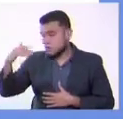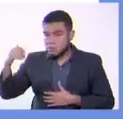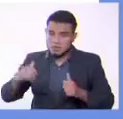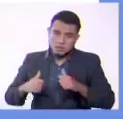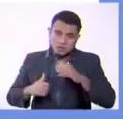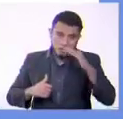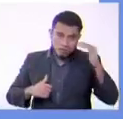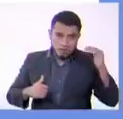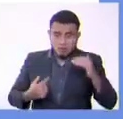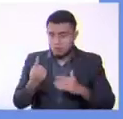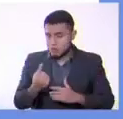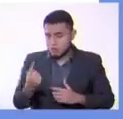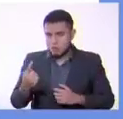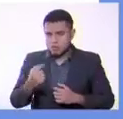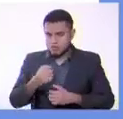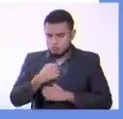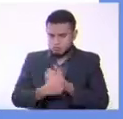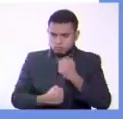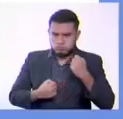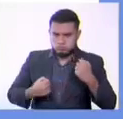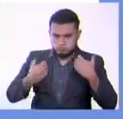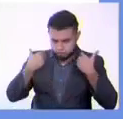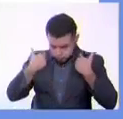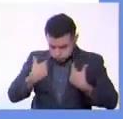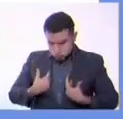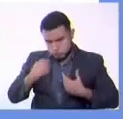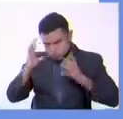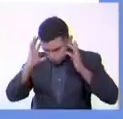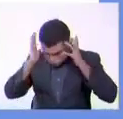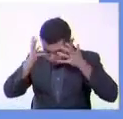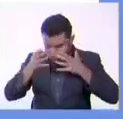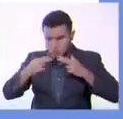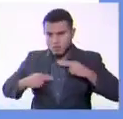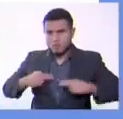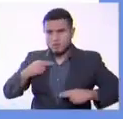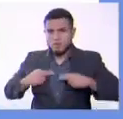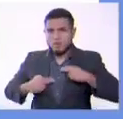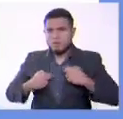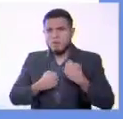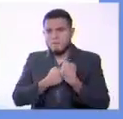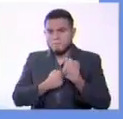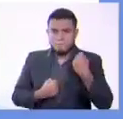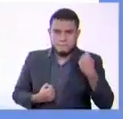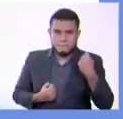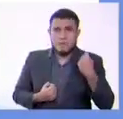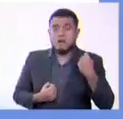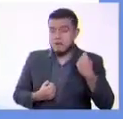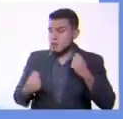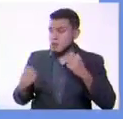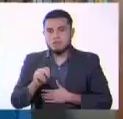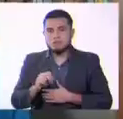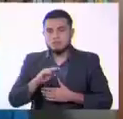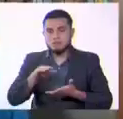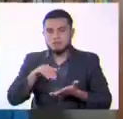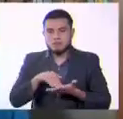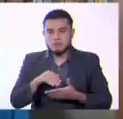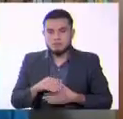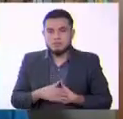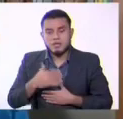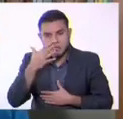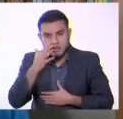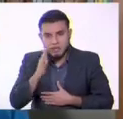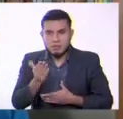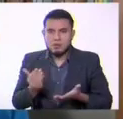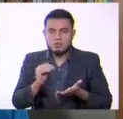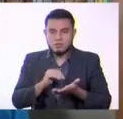personas guerreras que vienen ataviadas con un uniforme militar asociado a la ciudad de Teotihuacán. El ejemplo de vuelta a